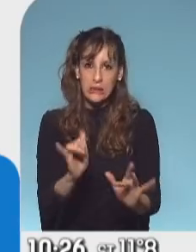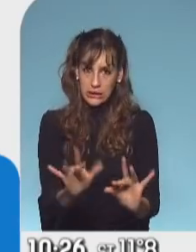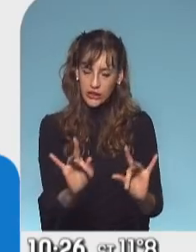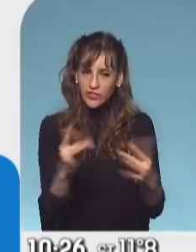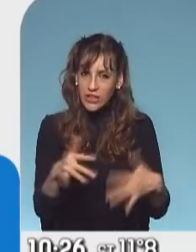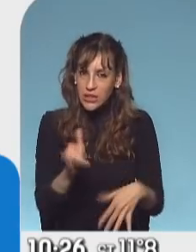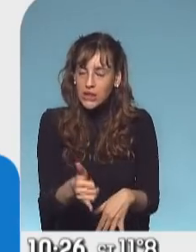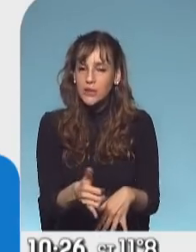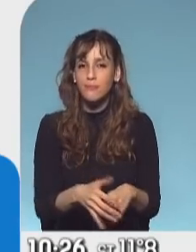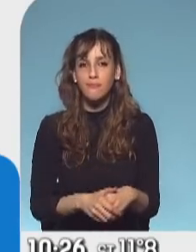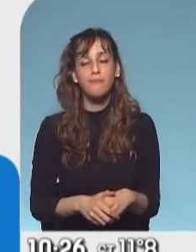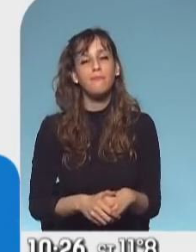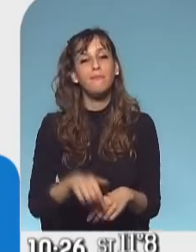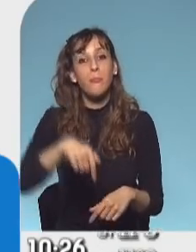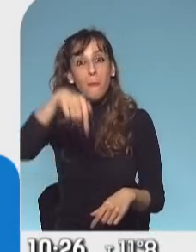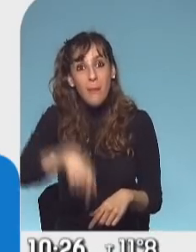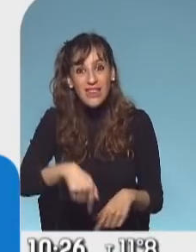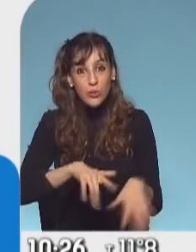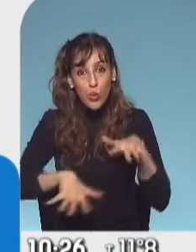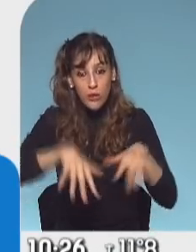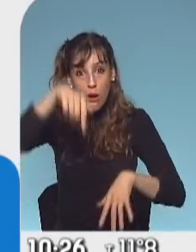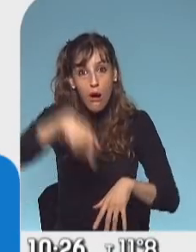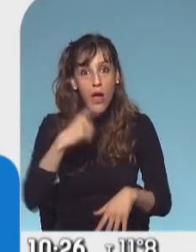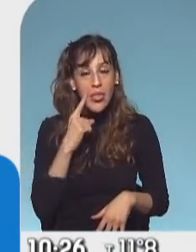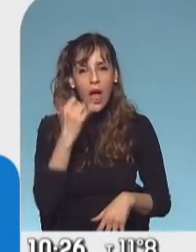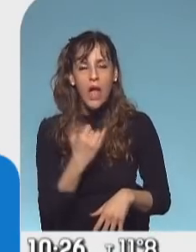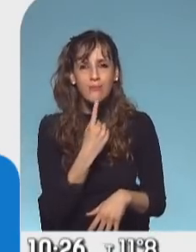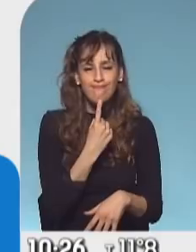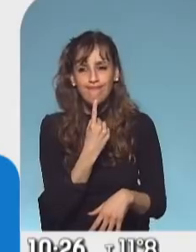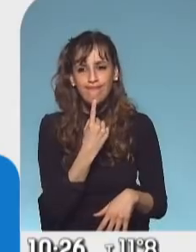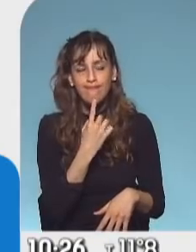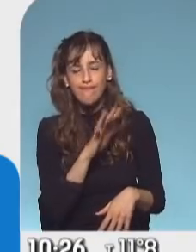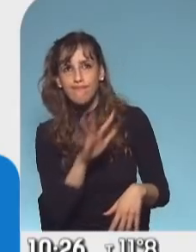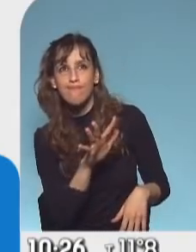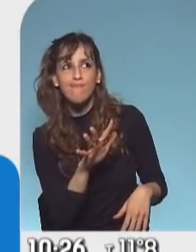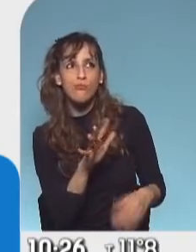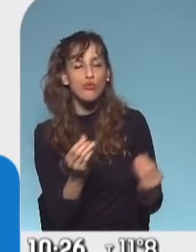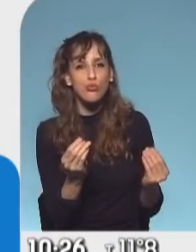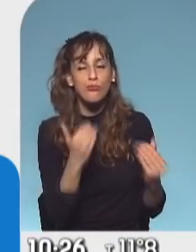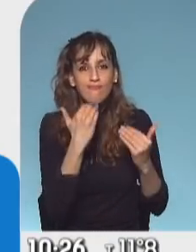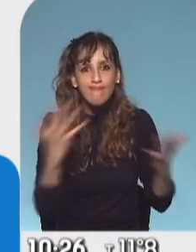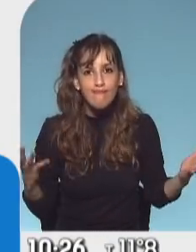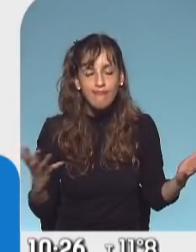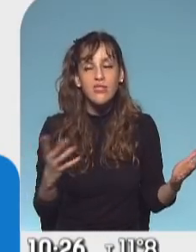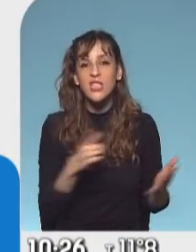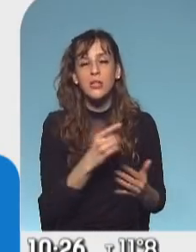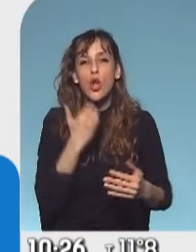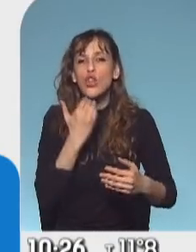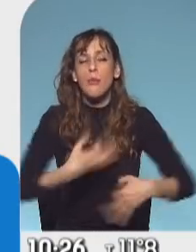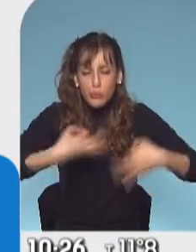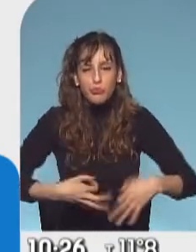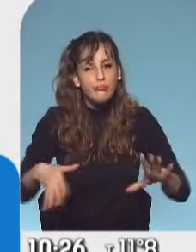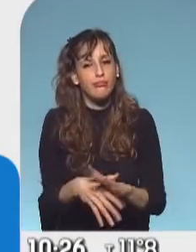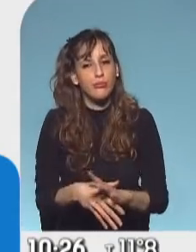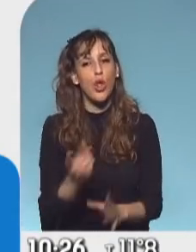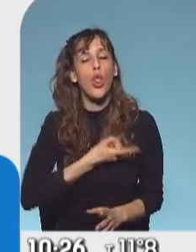complejo. Es un presente que está asignado por la incertidumbre. Nadie sabe a ciencia cierta